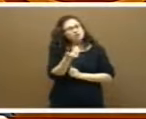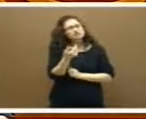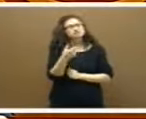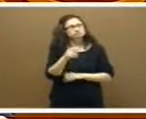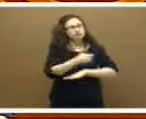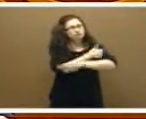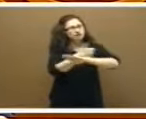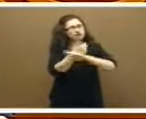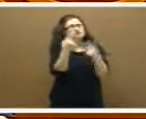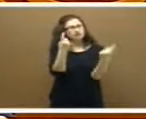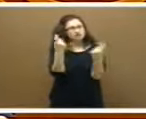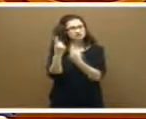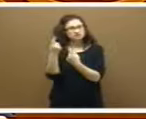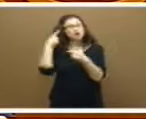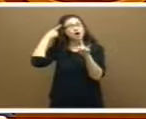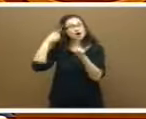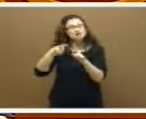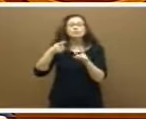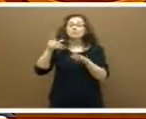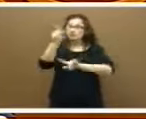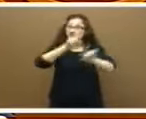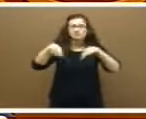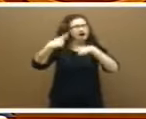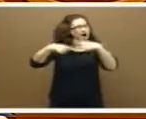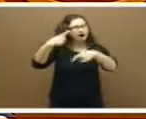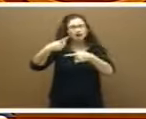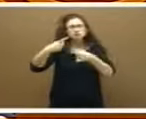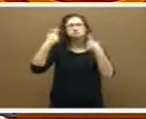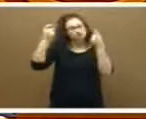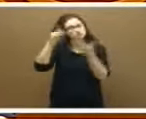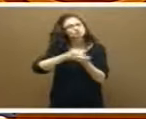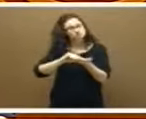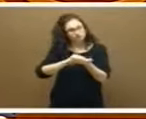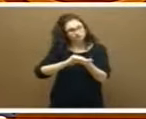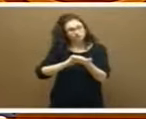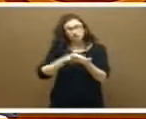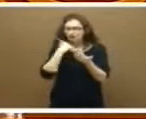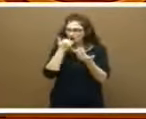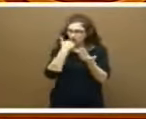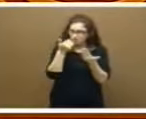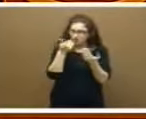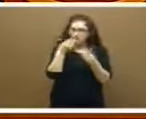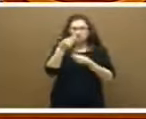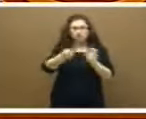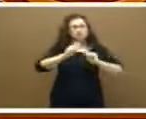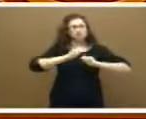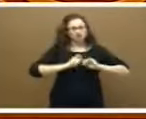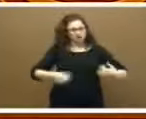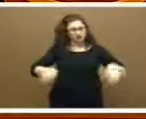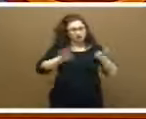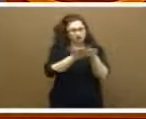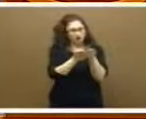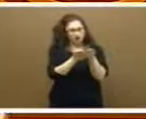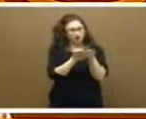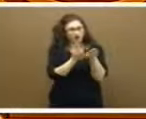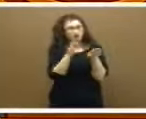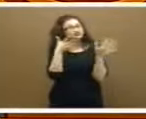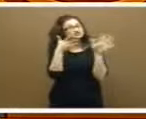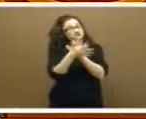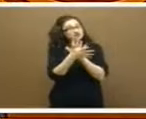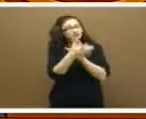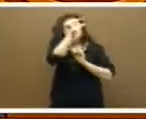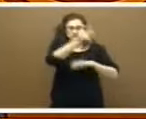ciudadano para intentar solucionar sus problemas diarios, algo que nos hace más iguales, algo que significa que si alguien está